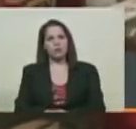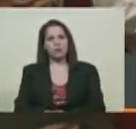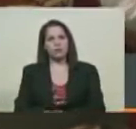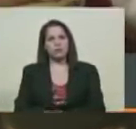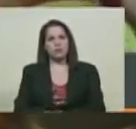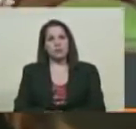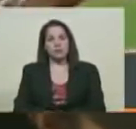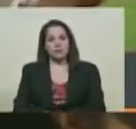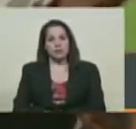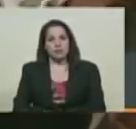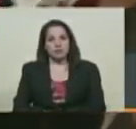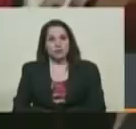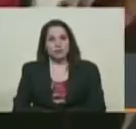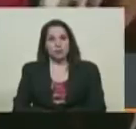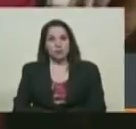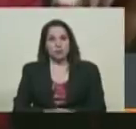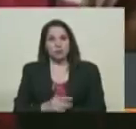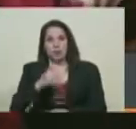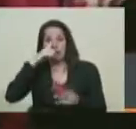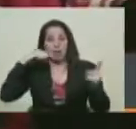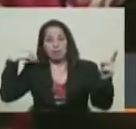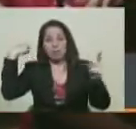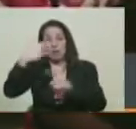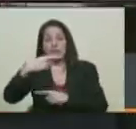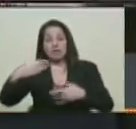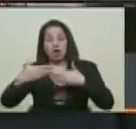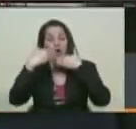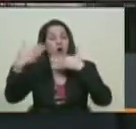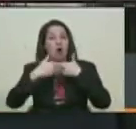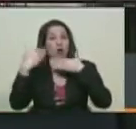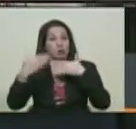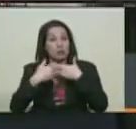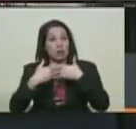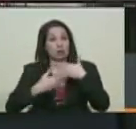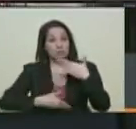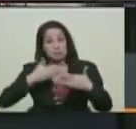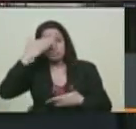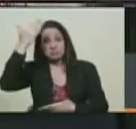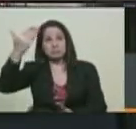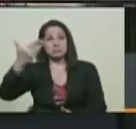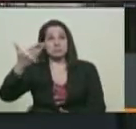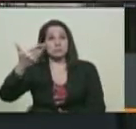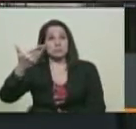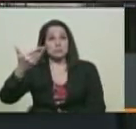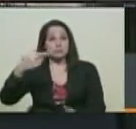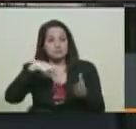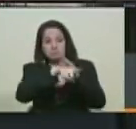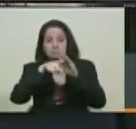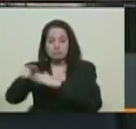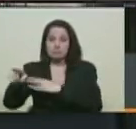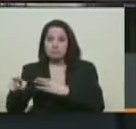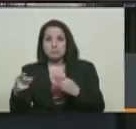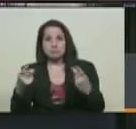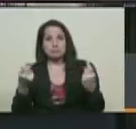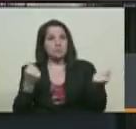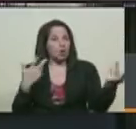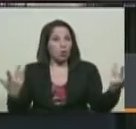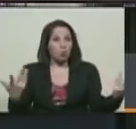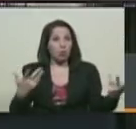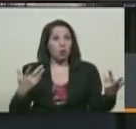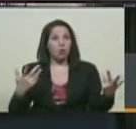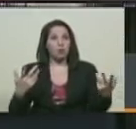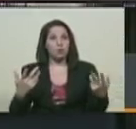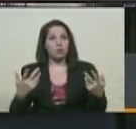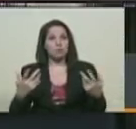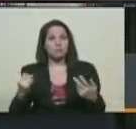Las amenazas contra Pakistán, el intervencionismo en los asuntos internos de la República Islámica